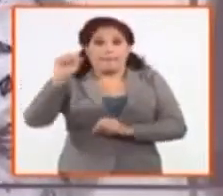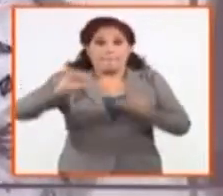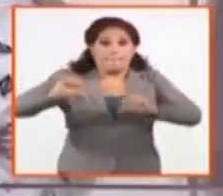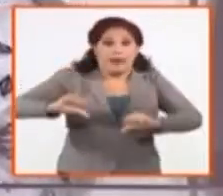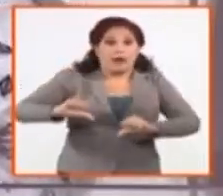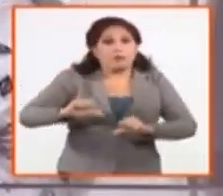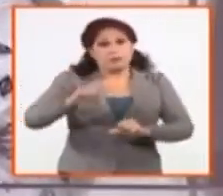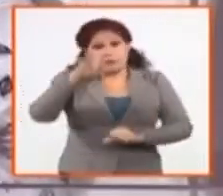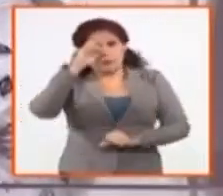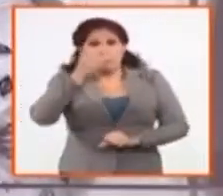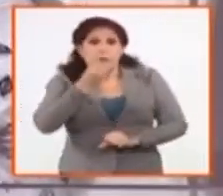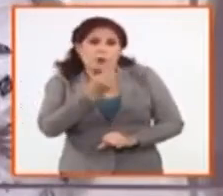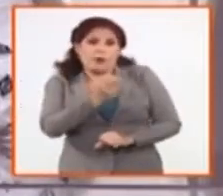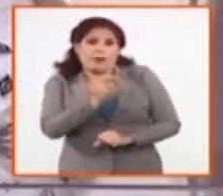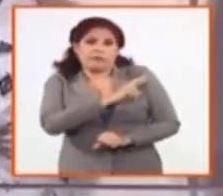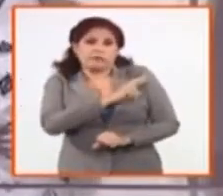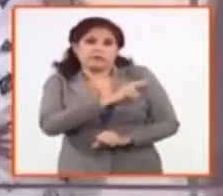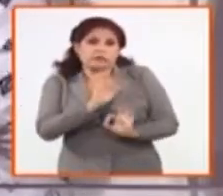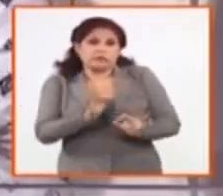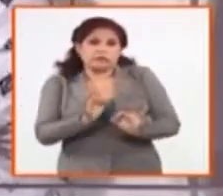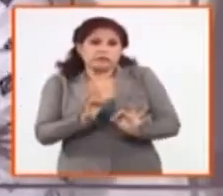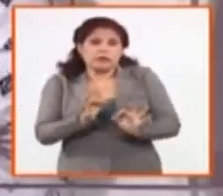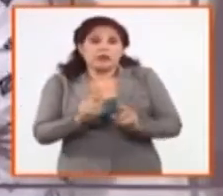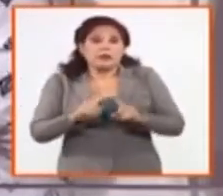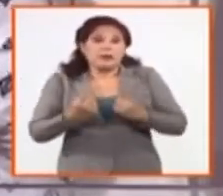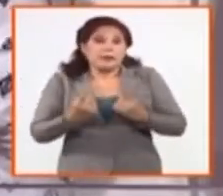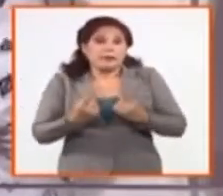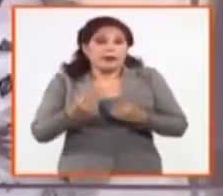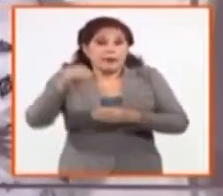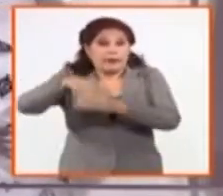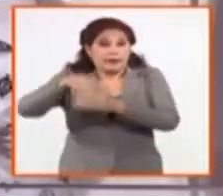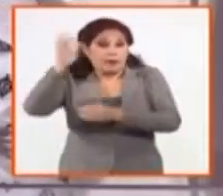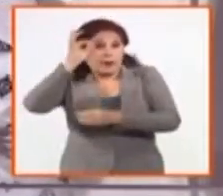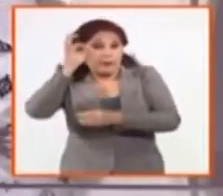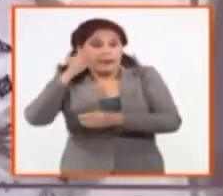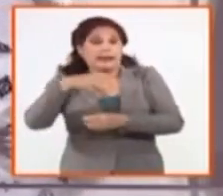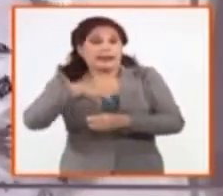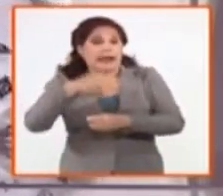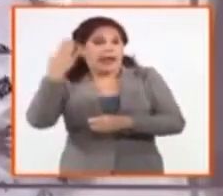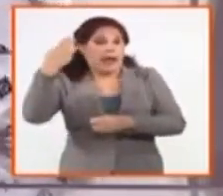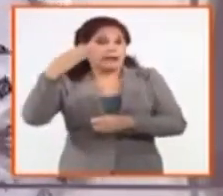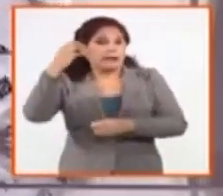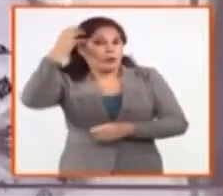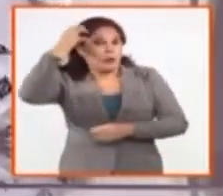posible, es así. Tenían un gobierno que tenía